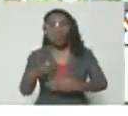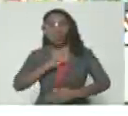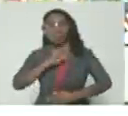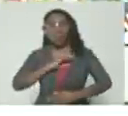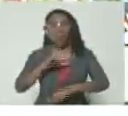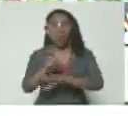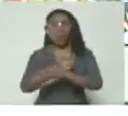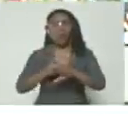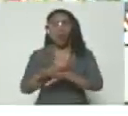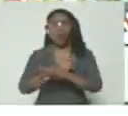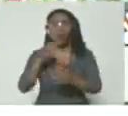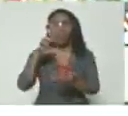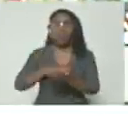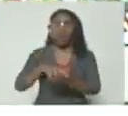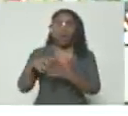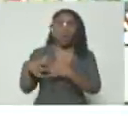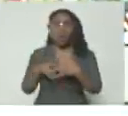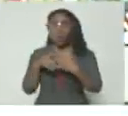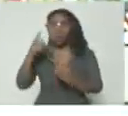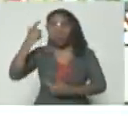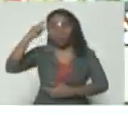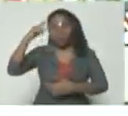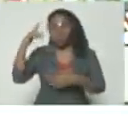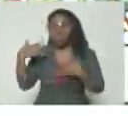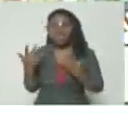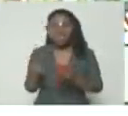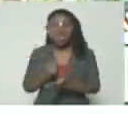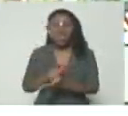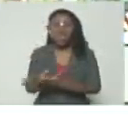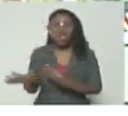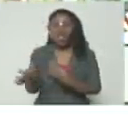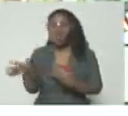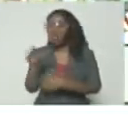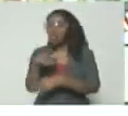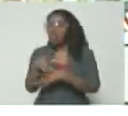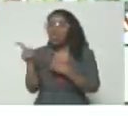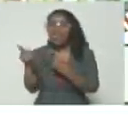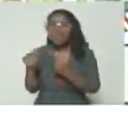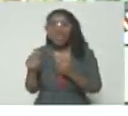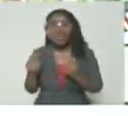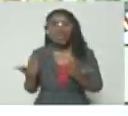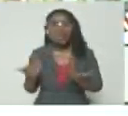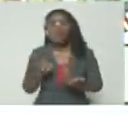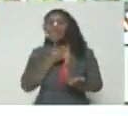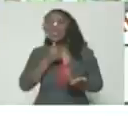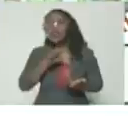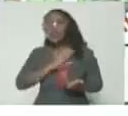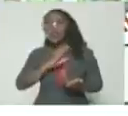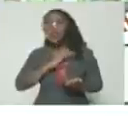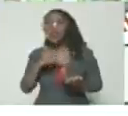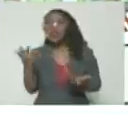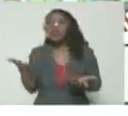gobierno de Estados Unidos dice que no saben qué lo gastaron, dónde está ese dinero, ¿Quién lo tiene?